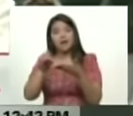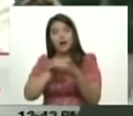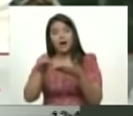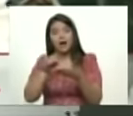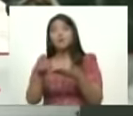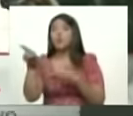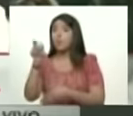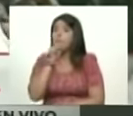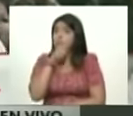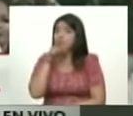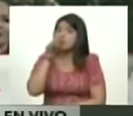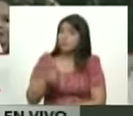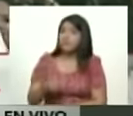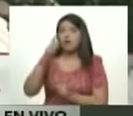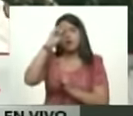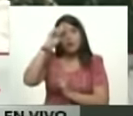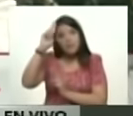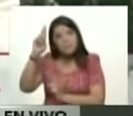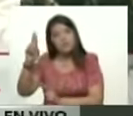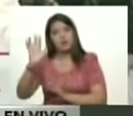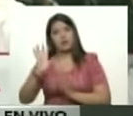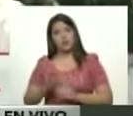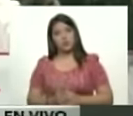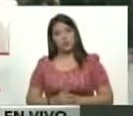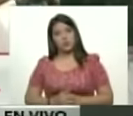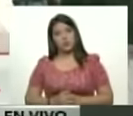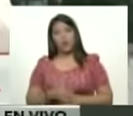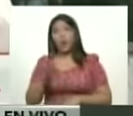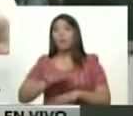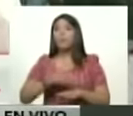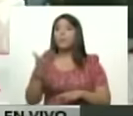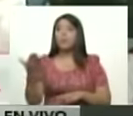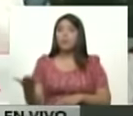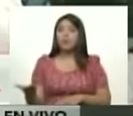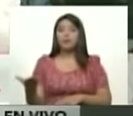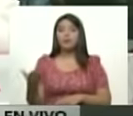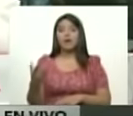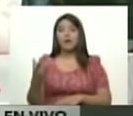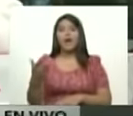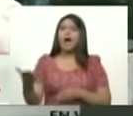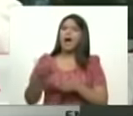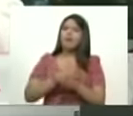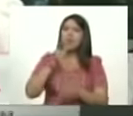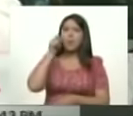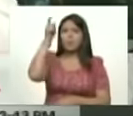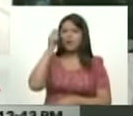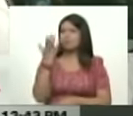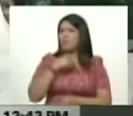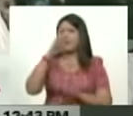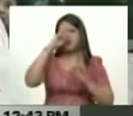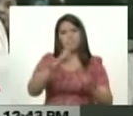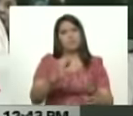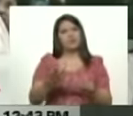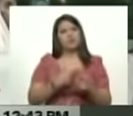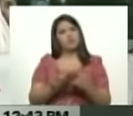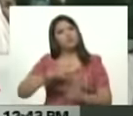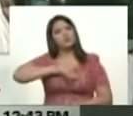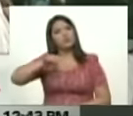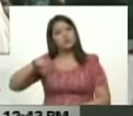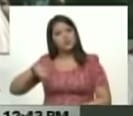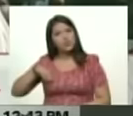de mayor edad, vaya mi respeto a usted, porque el diputado acaba de faltarle el respeto y por tanto